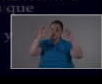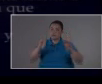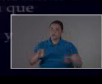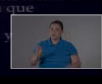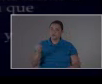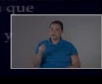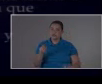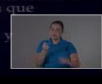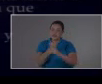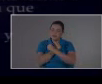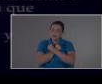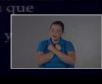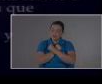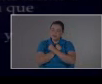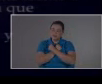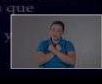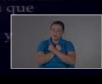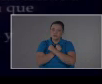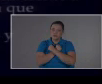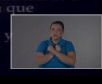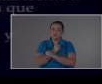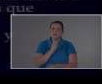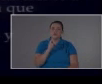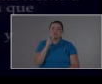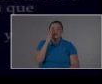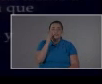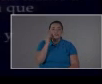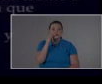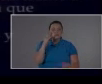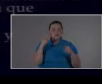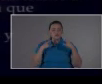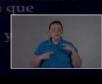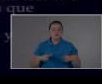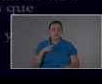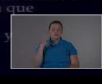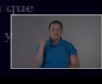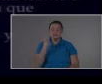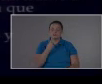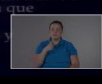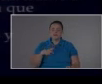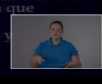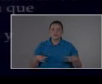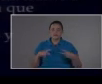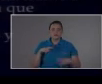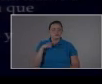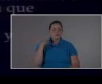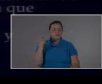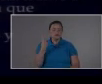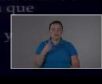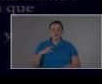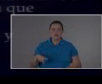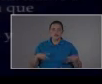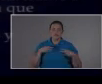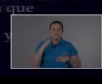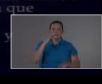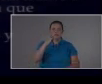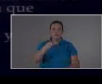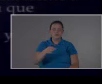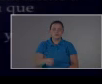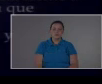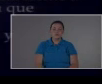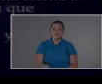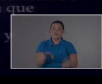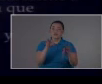son personas. Es una experiencia humana. Todos la vivimos. Es universal. Todos la vamos a vivir de